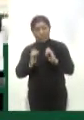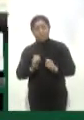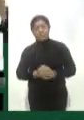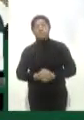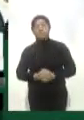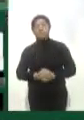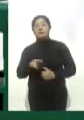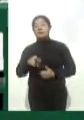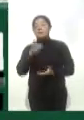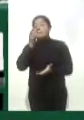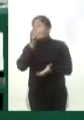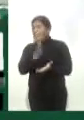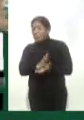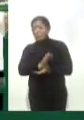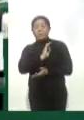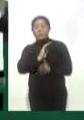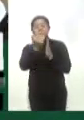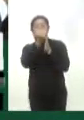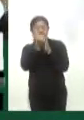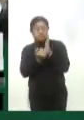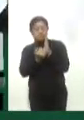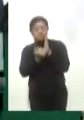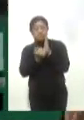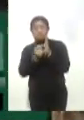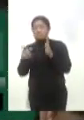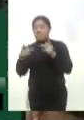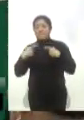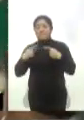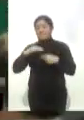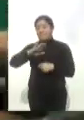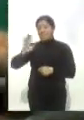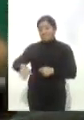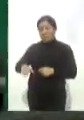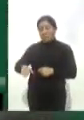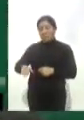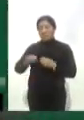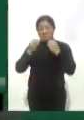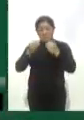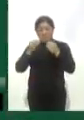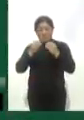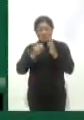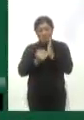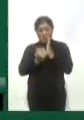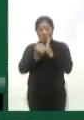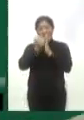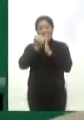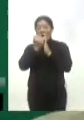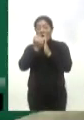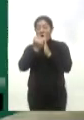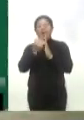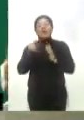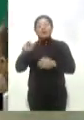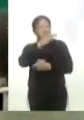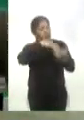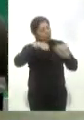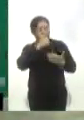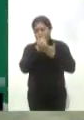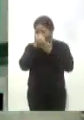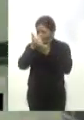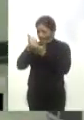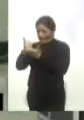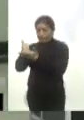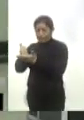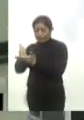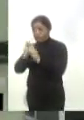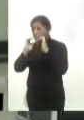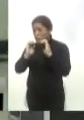que puede bajar en este momento nuestra mortalidad. Y para eso que necesitamos que todo el sector y que todos los